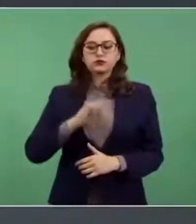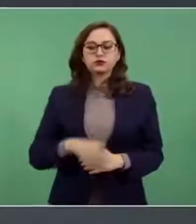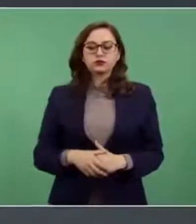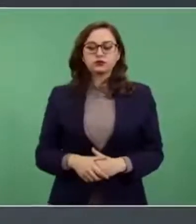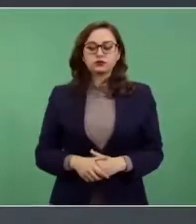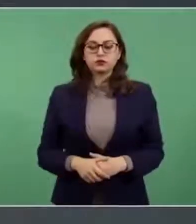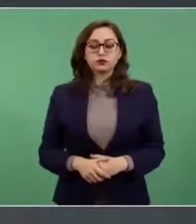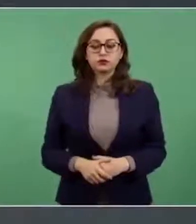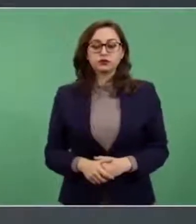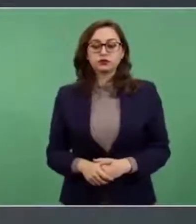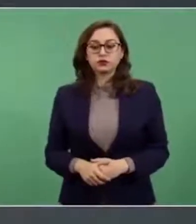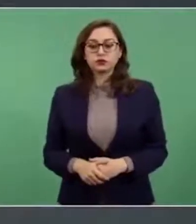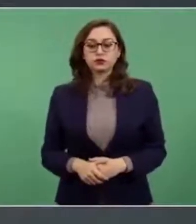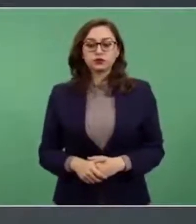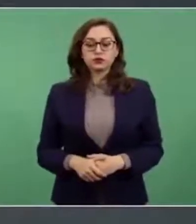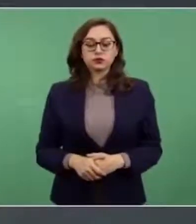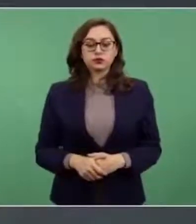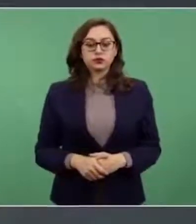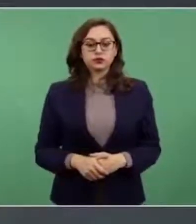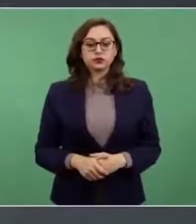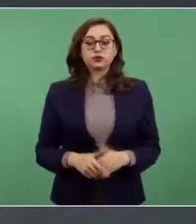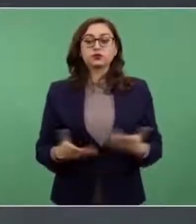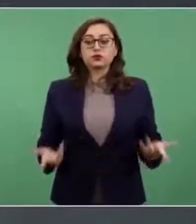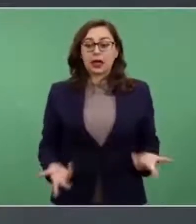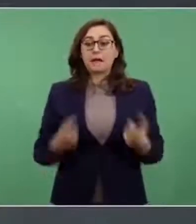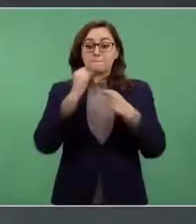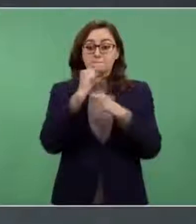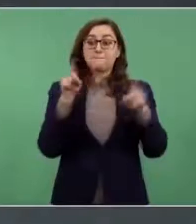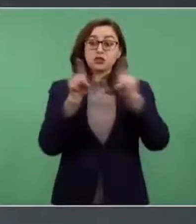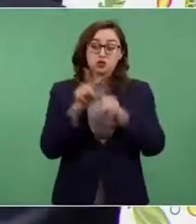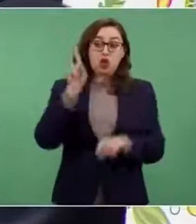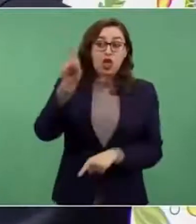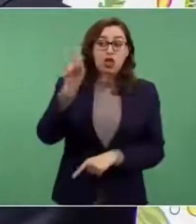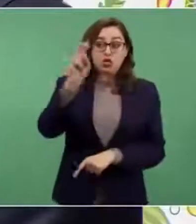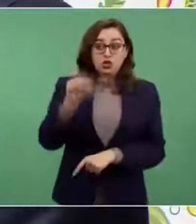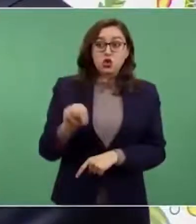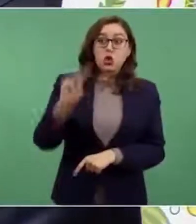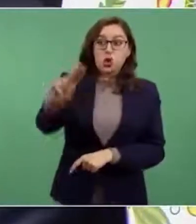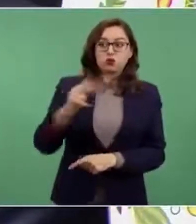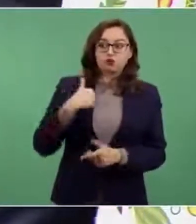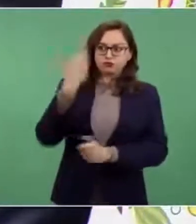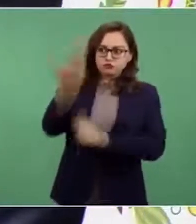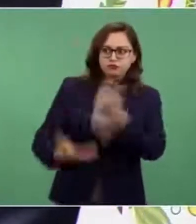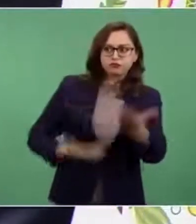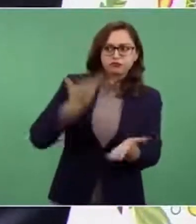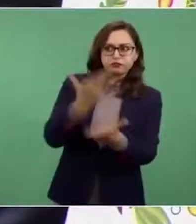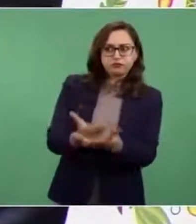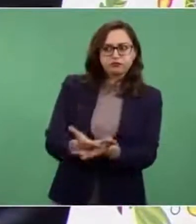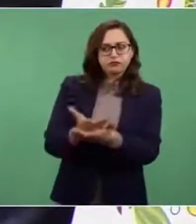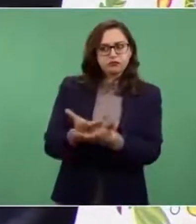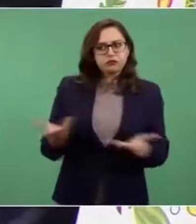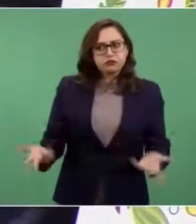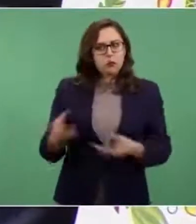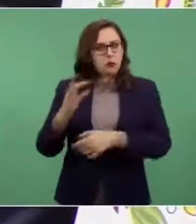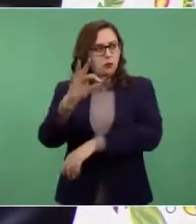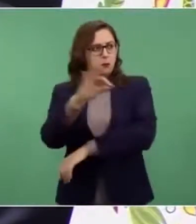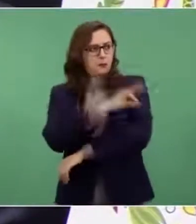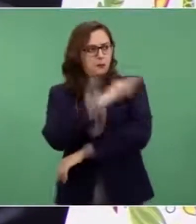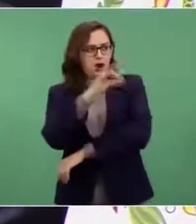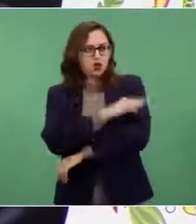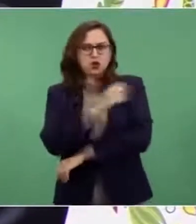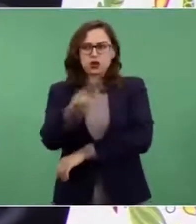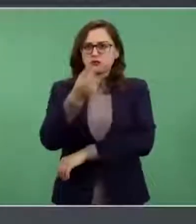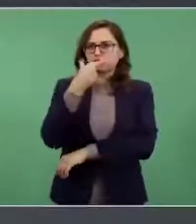en la ONU se aprobó la resolución que presentamos para garantizar la equidad en el comercio